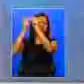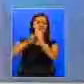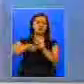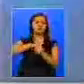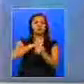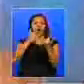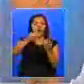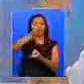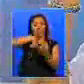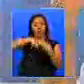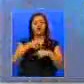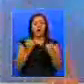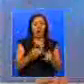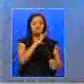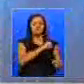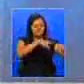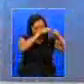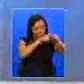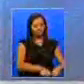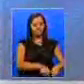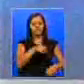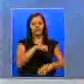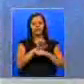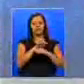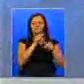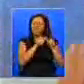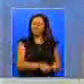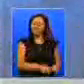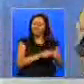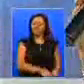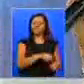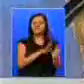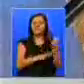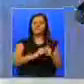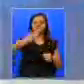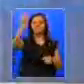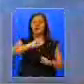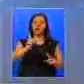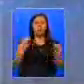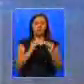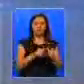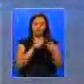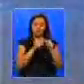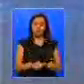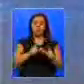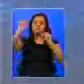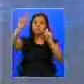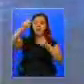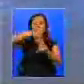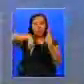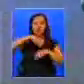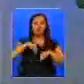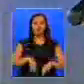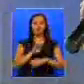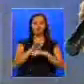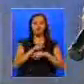no la vamos a dejar salir nuevamente del Ecuador. Que se quede en Ecuador, que todos los migrantes vuelvan a esta patria